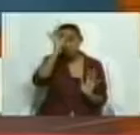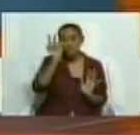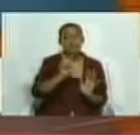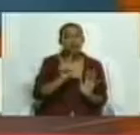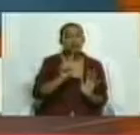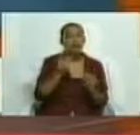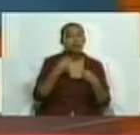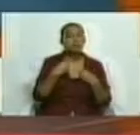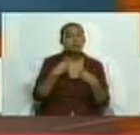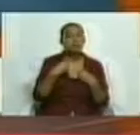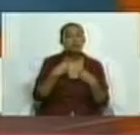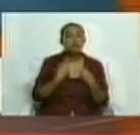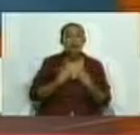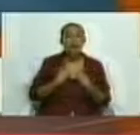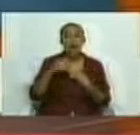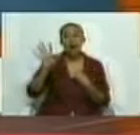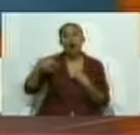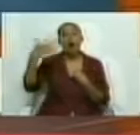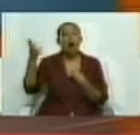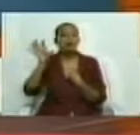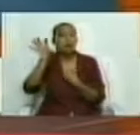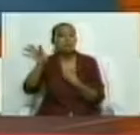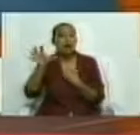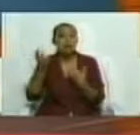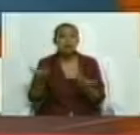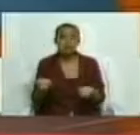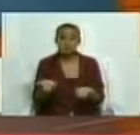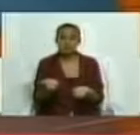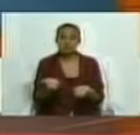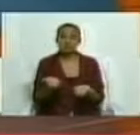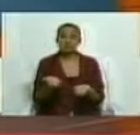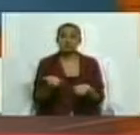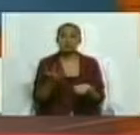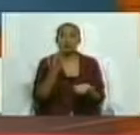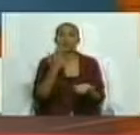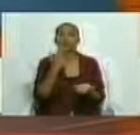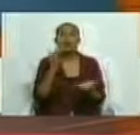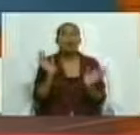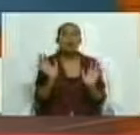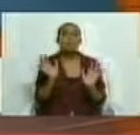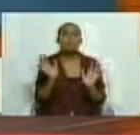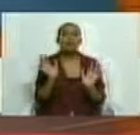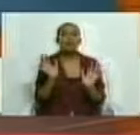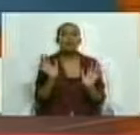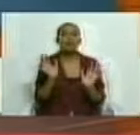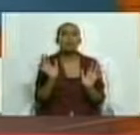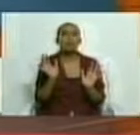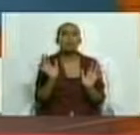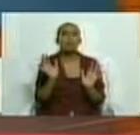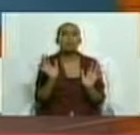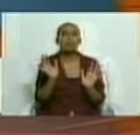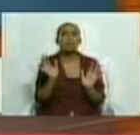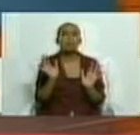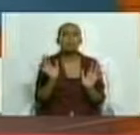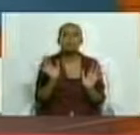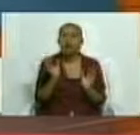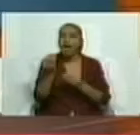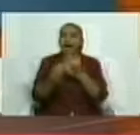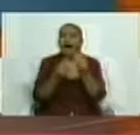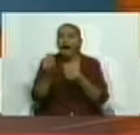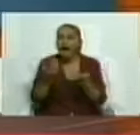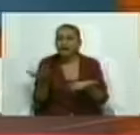la nacionalidad venezolana haga actos totalmente ilegales en